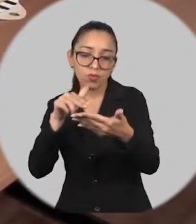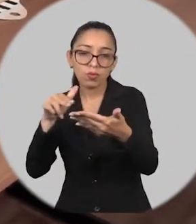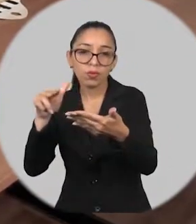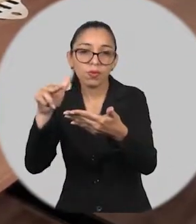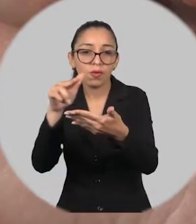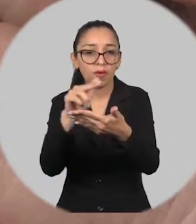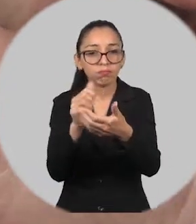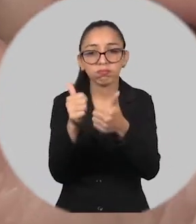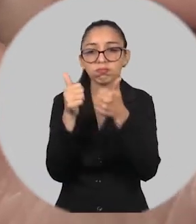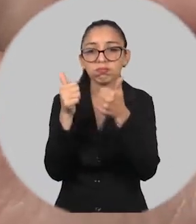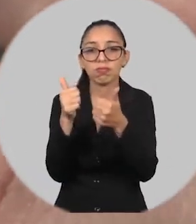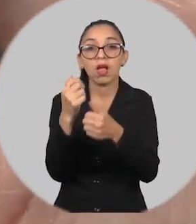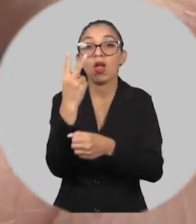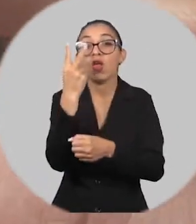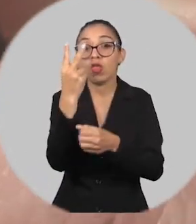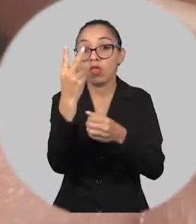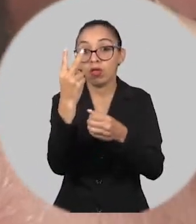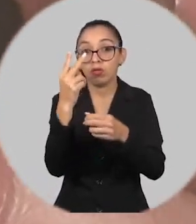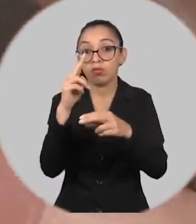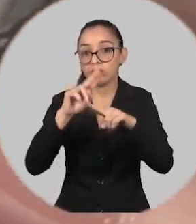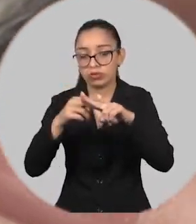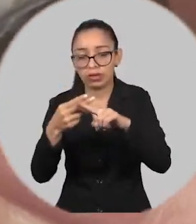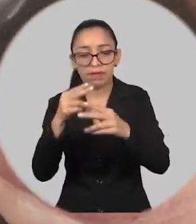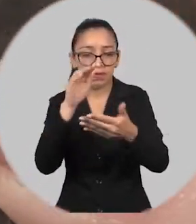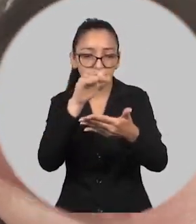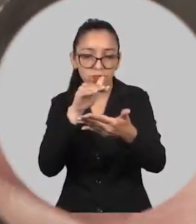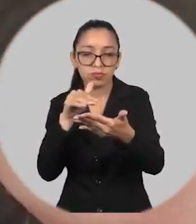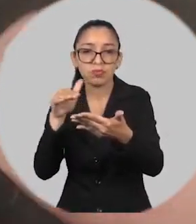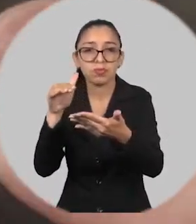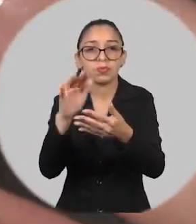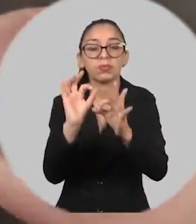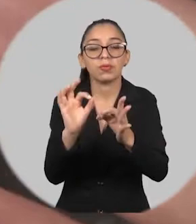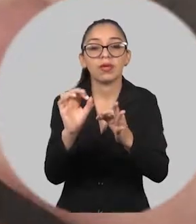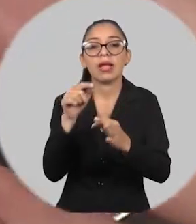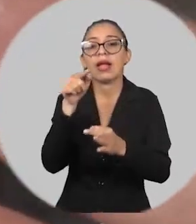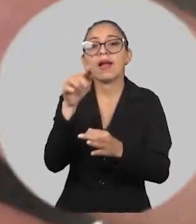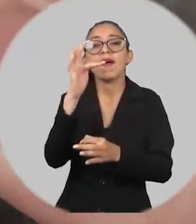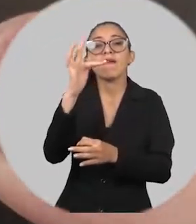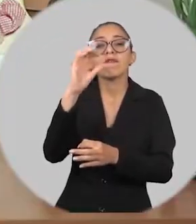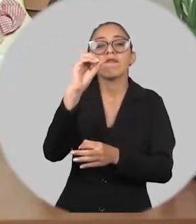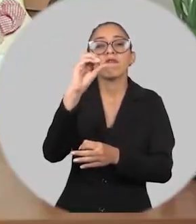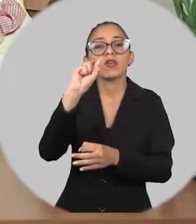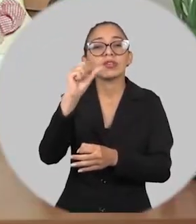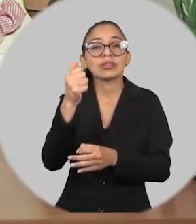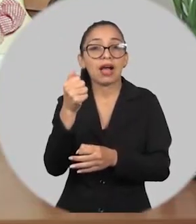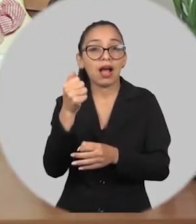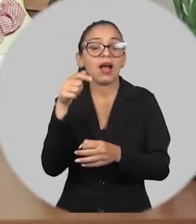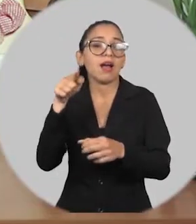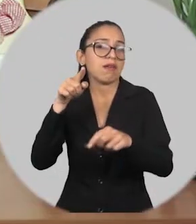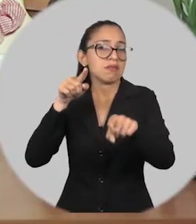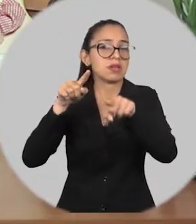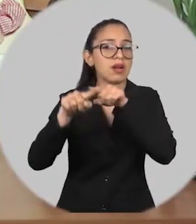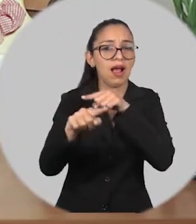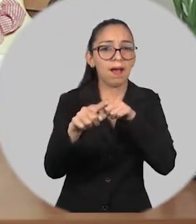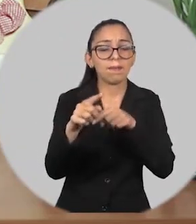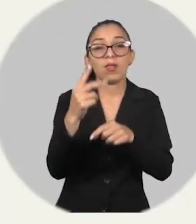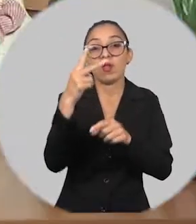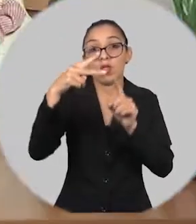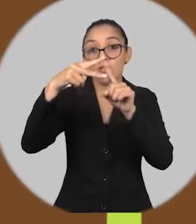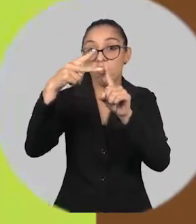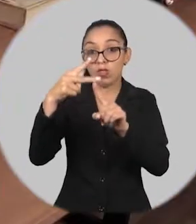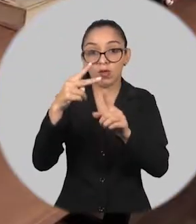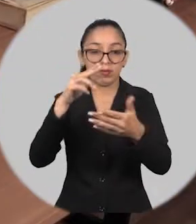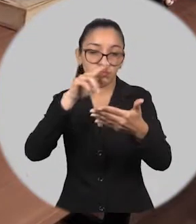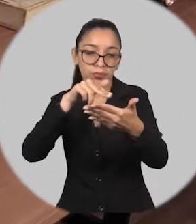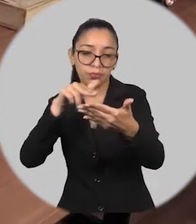la superficie. Pueden darle dos manos también. La pintura acrílica fosca cubre súper rápido, entonces es recomendable hasta dos manos nada